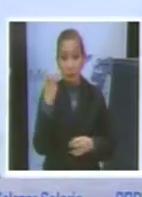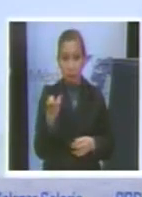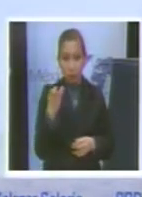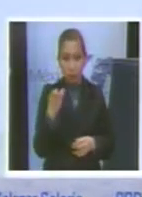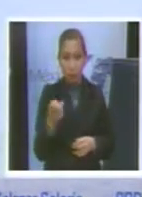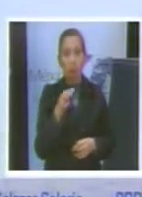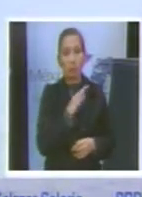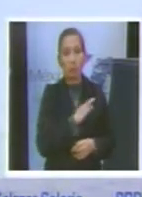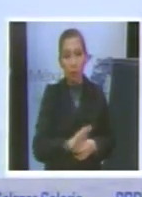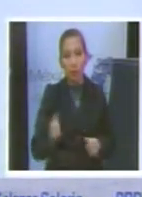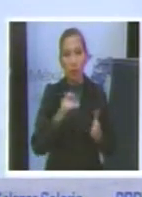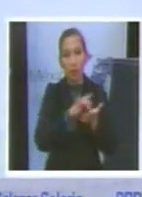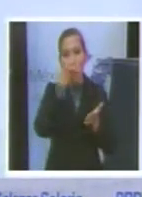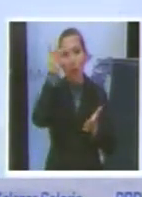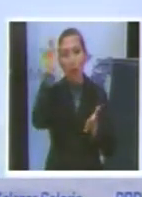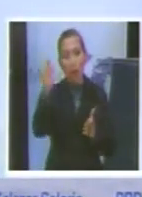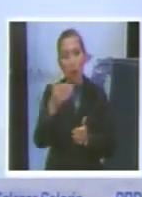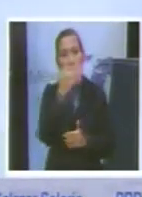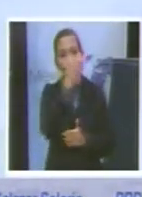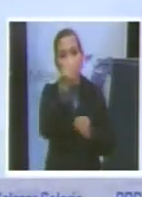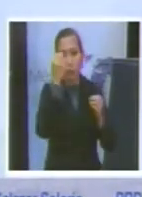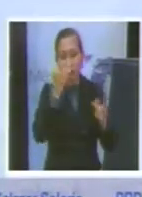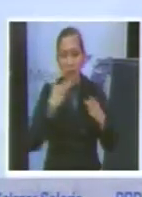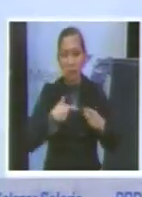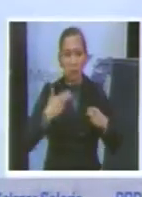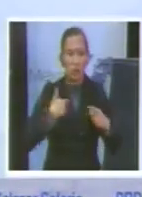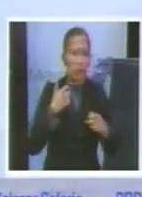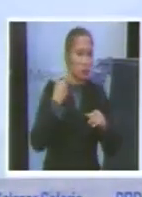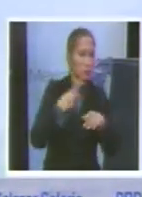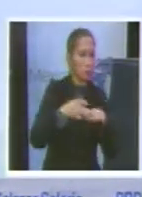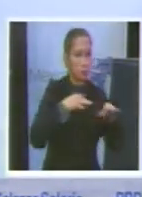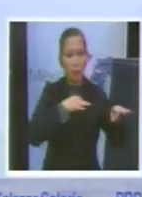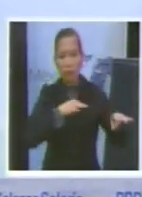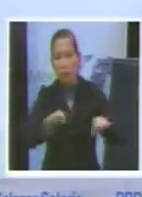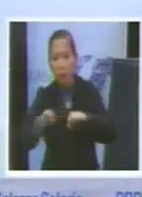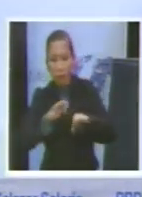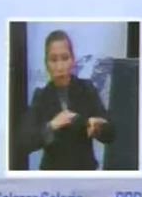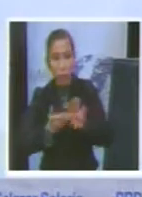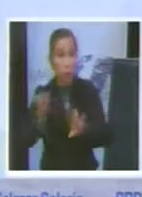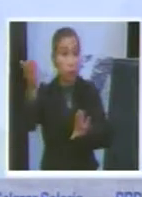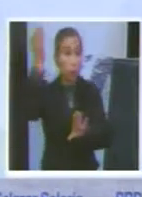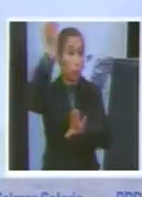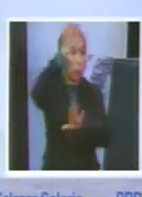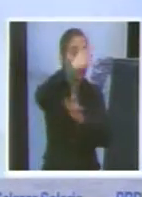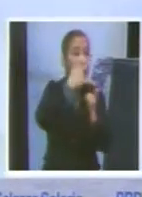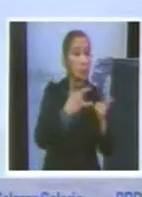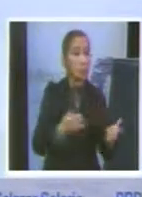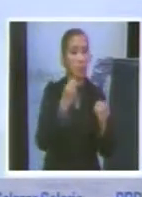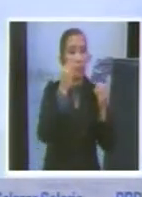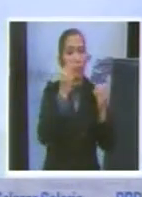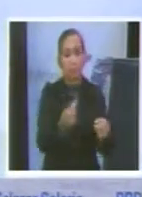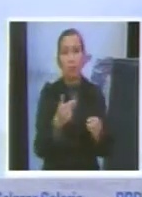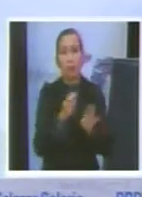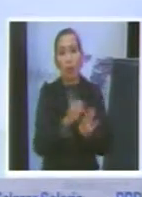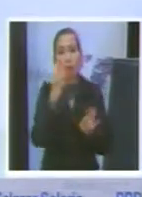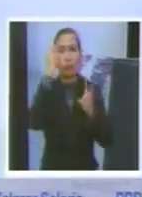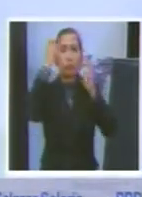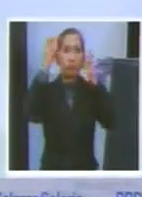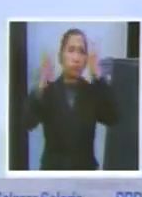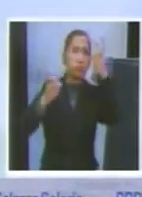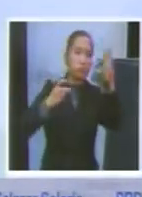fue posible gracias a los buenos oficios de grandes políticos, a quienes en aquellos tiempos muchos calificaron como